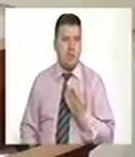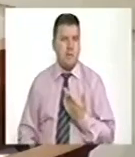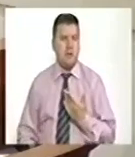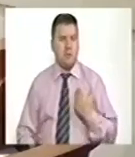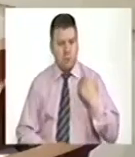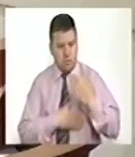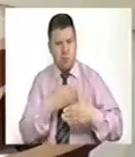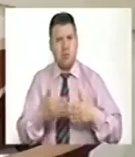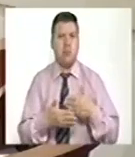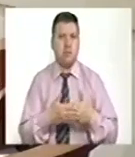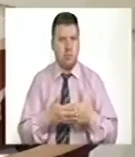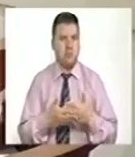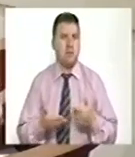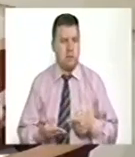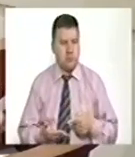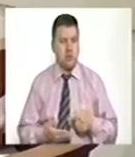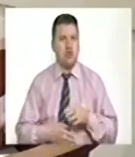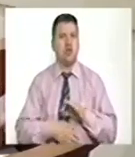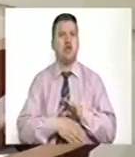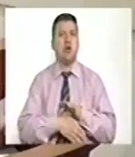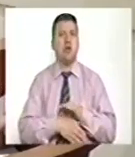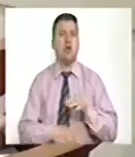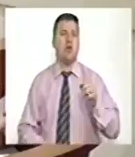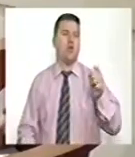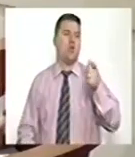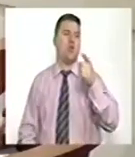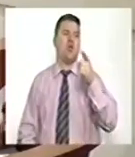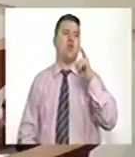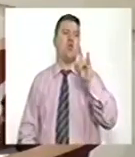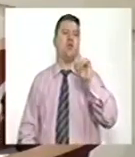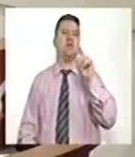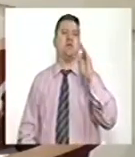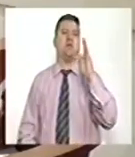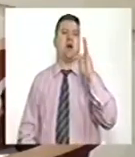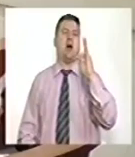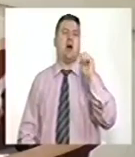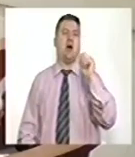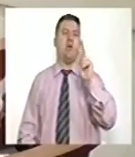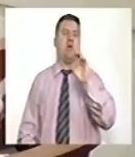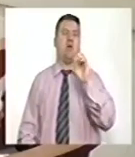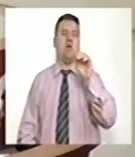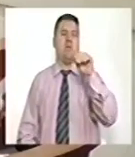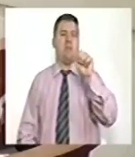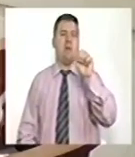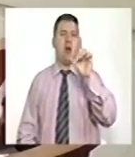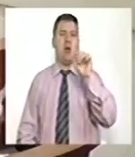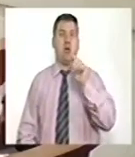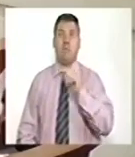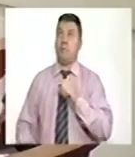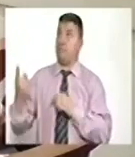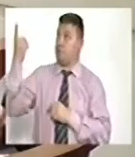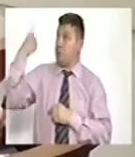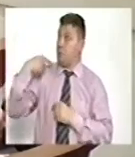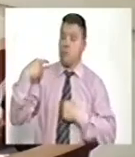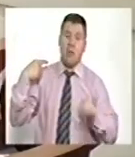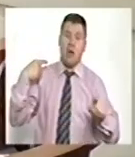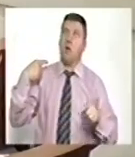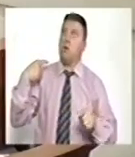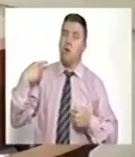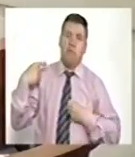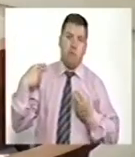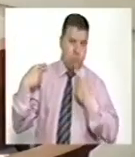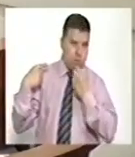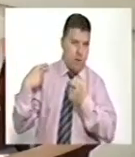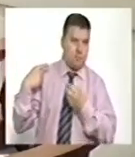provenía del doctor Gustavo Malo Fernández, que lo enviaba mediante